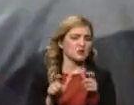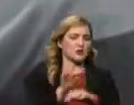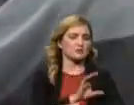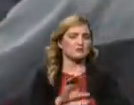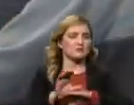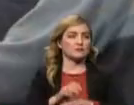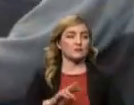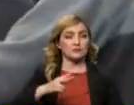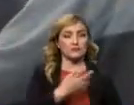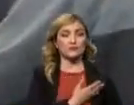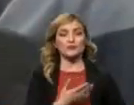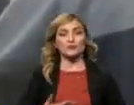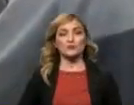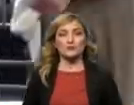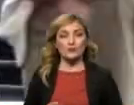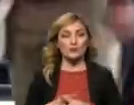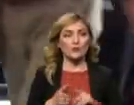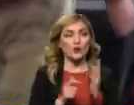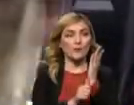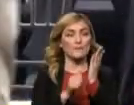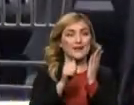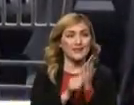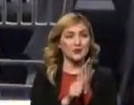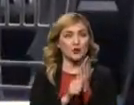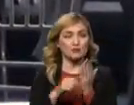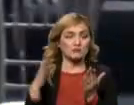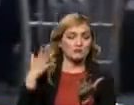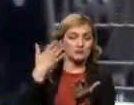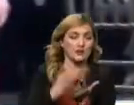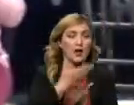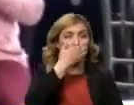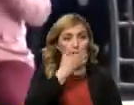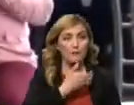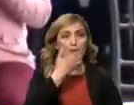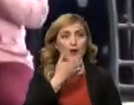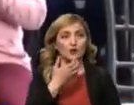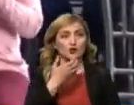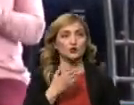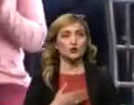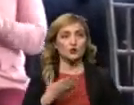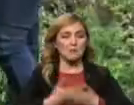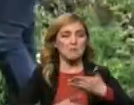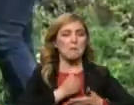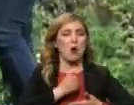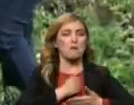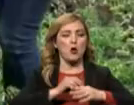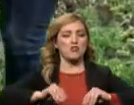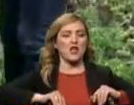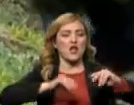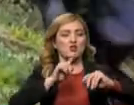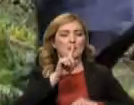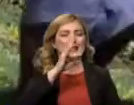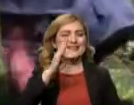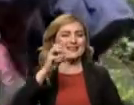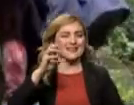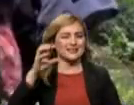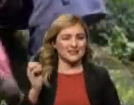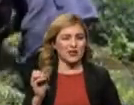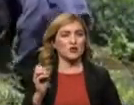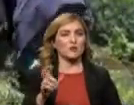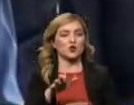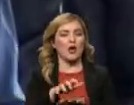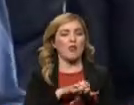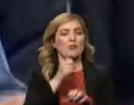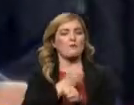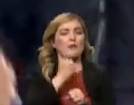El vicepresidente y varios ministros llegaron a Ambato para entregar 1.700 títulos de propiedad para los agricultores de 6 provincias del